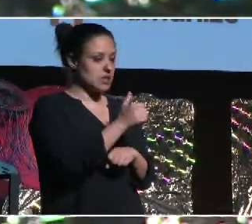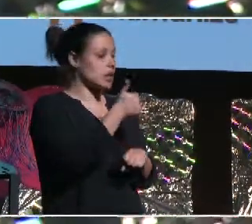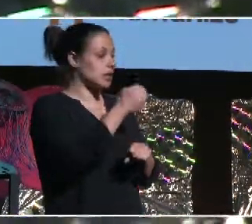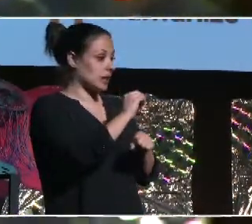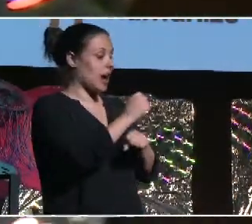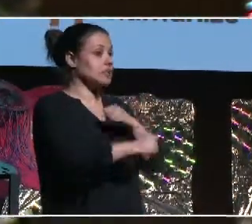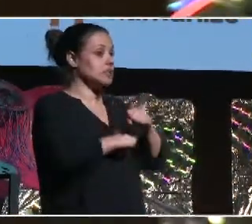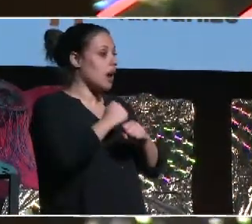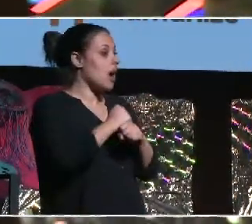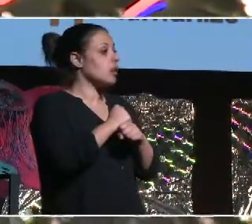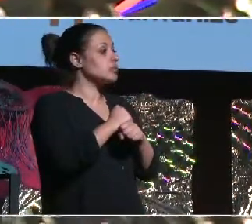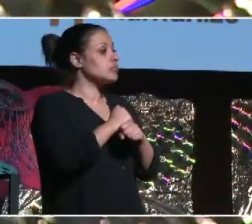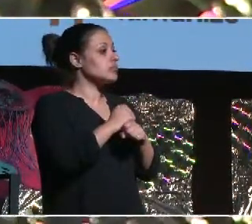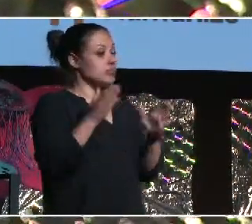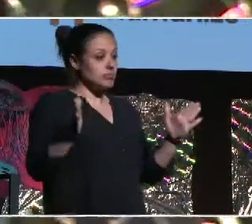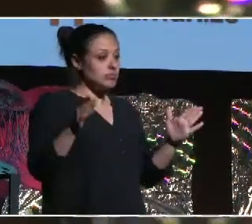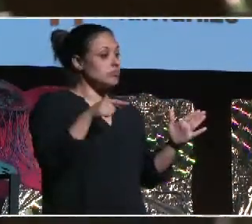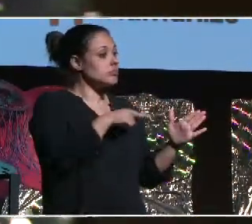datos generados por los ciudadanos.